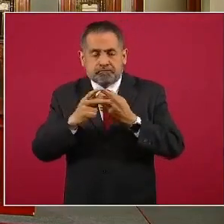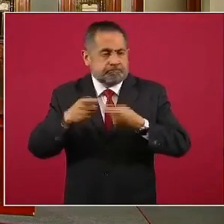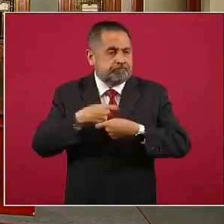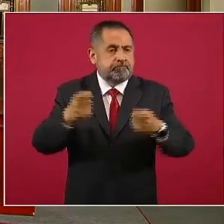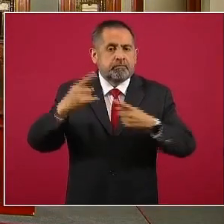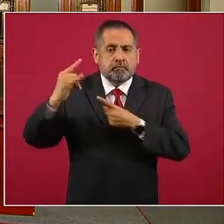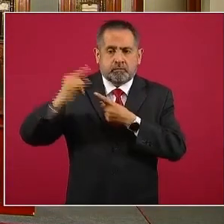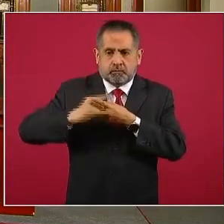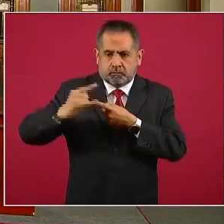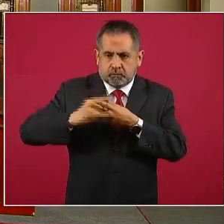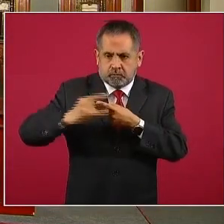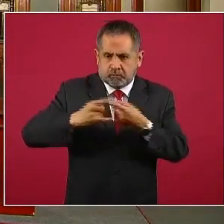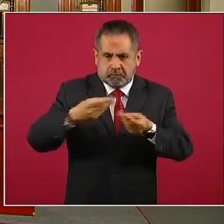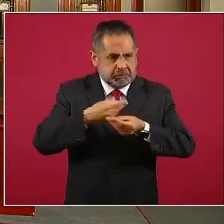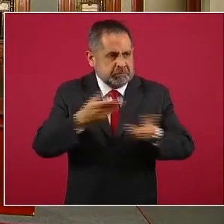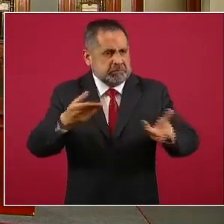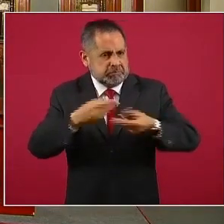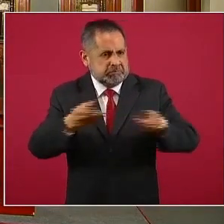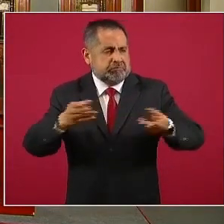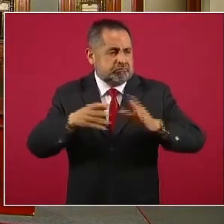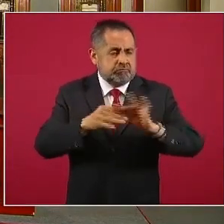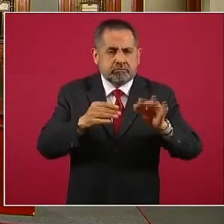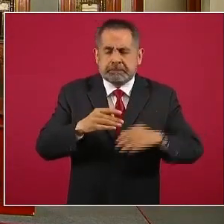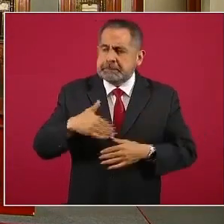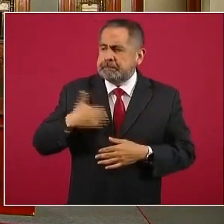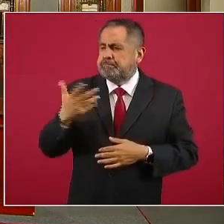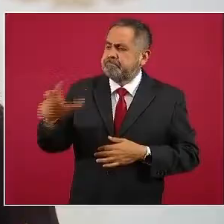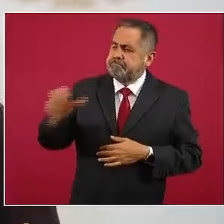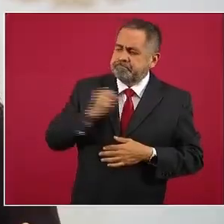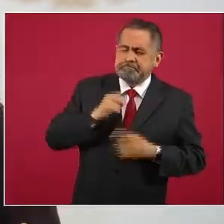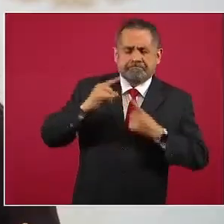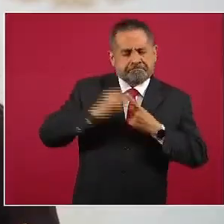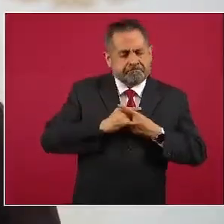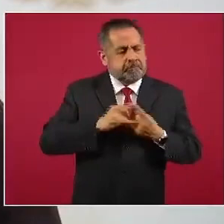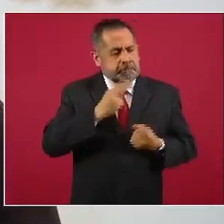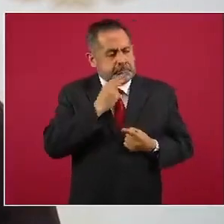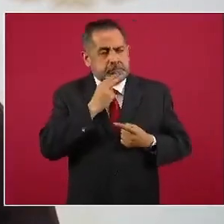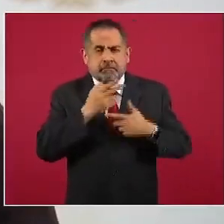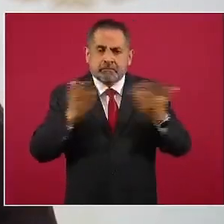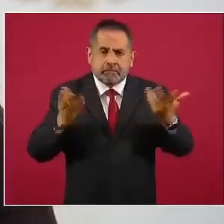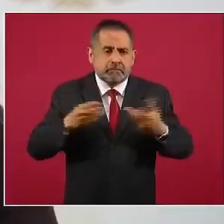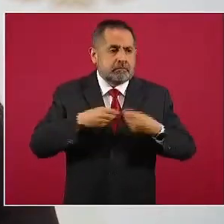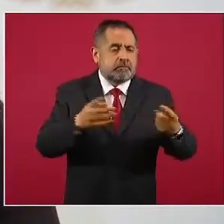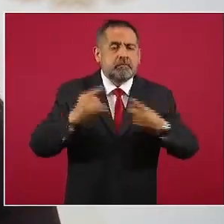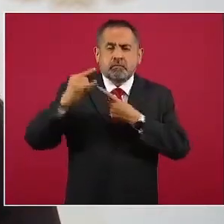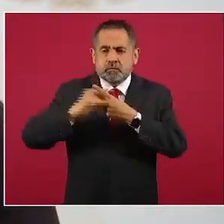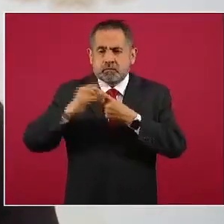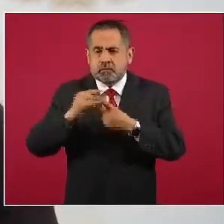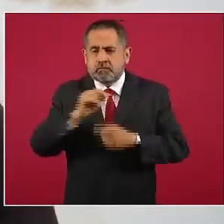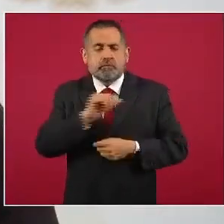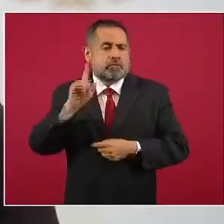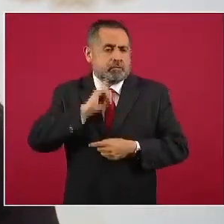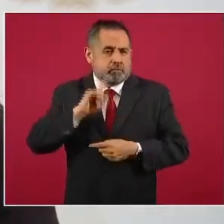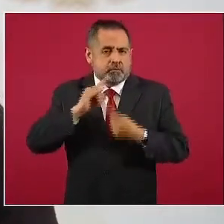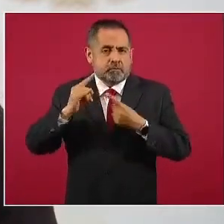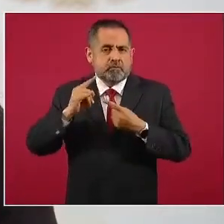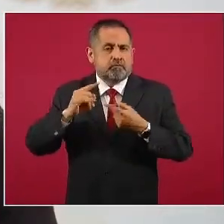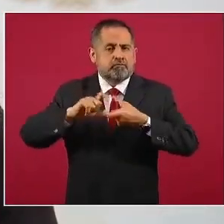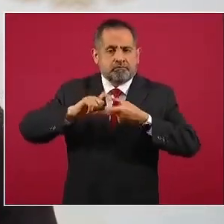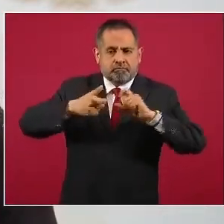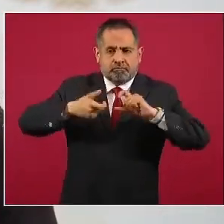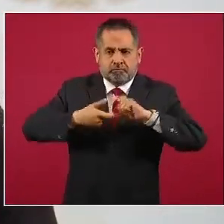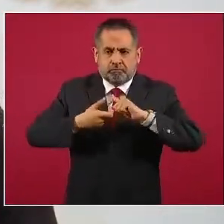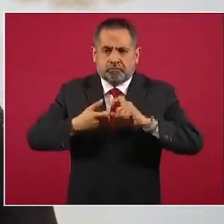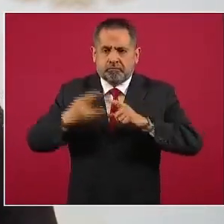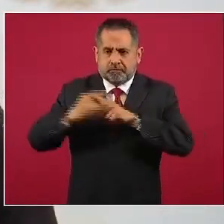condones, esto quiere decir el tener acceso a condones masculinos, femeninos, a